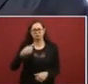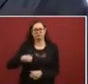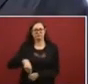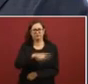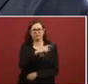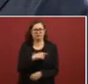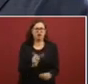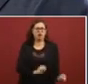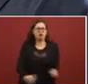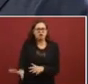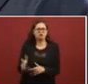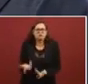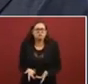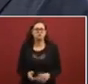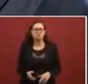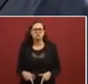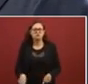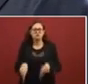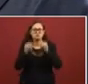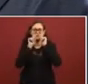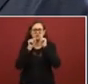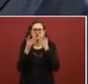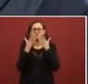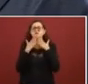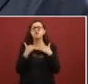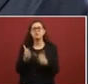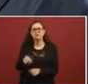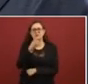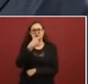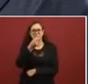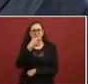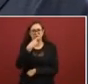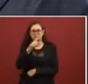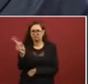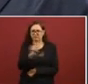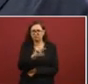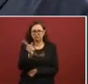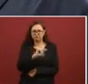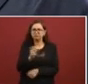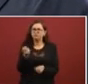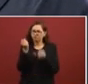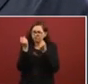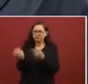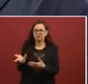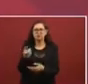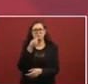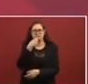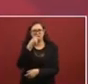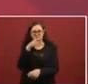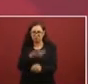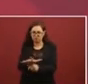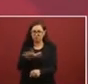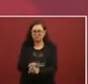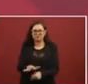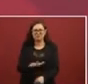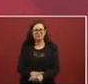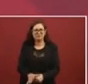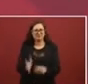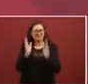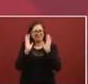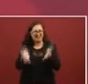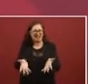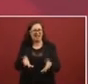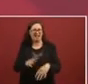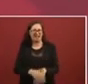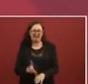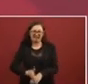no vamos a dejar sin medicamentos a los enfermos. Eso tiene que ver